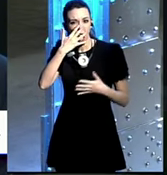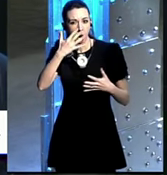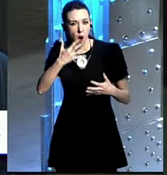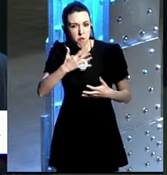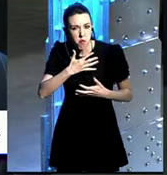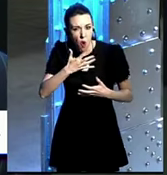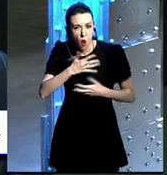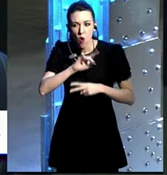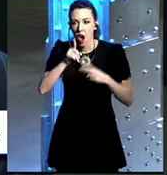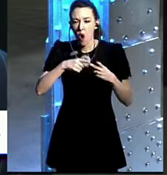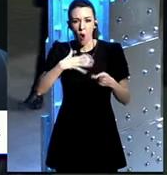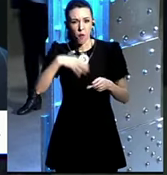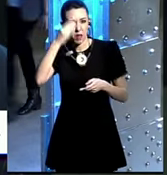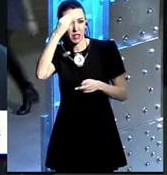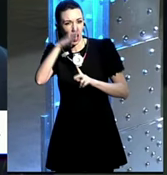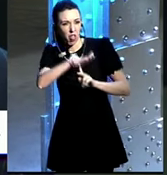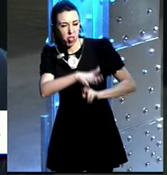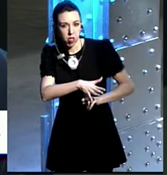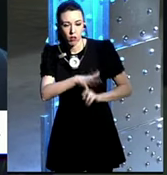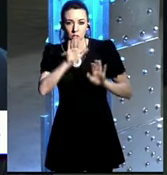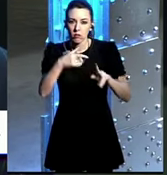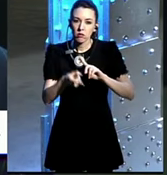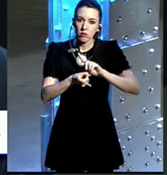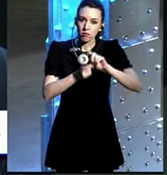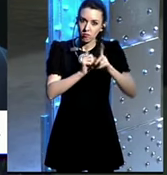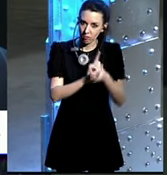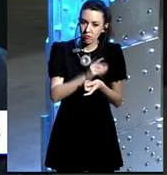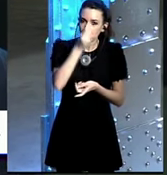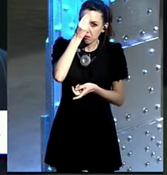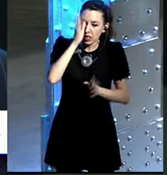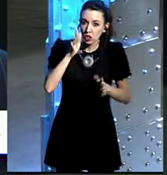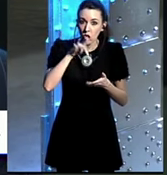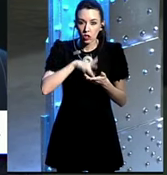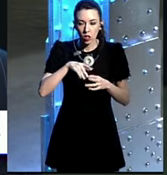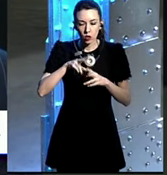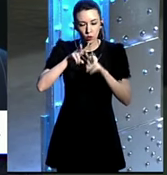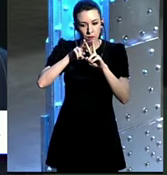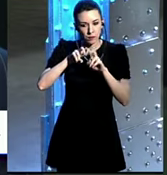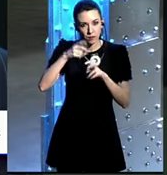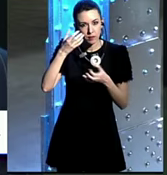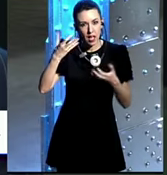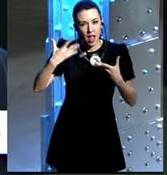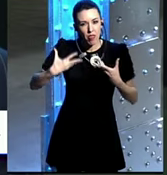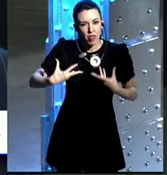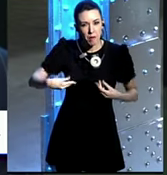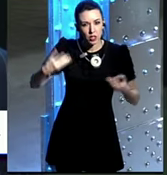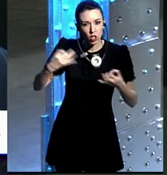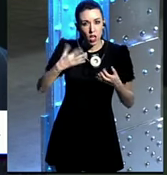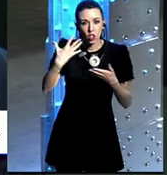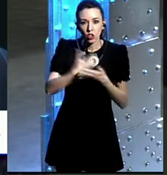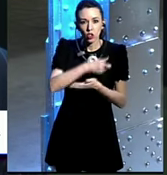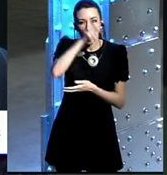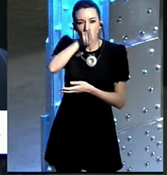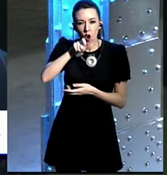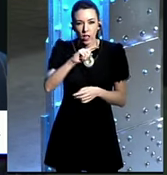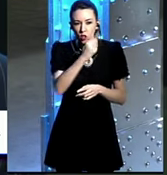te puedan infravalorar. Pues yo creo que es lo contrario. Cuando analizas la depresión, todo el mundo, uno